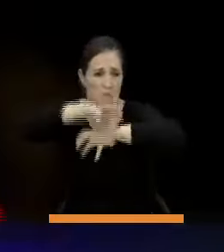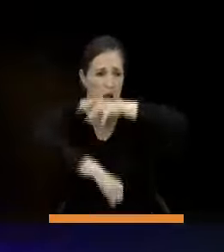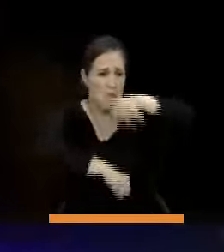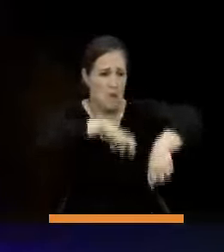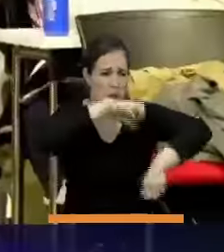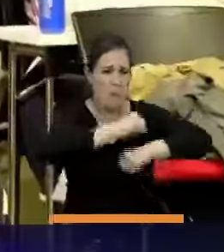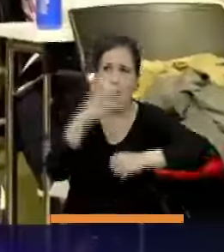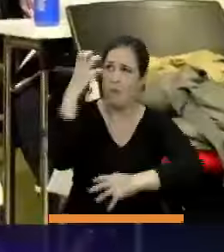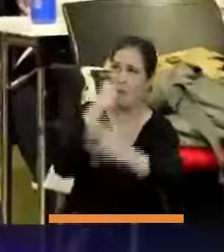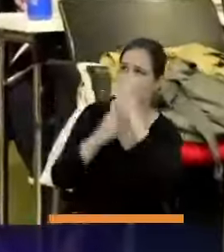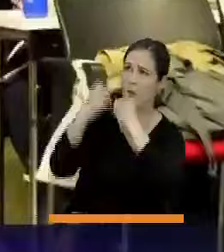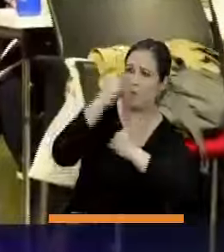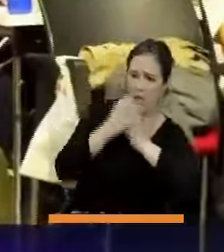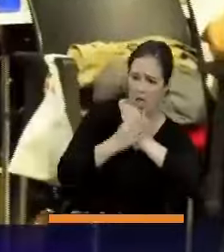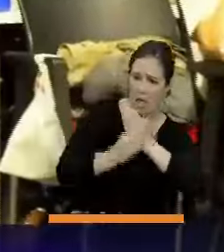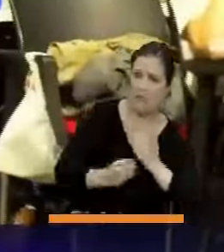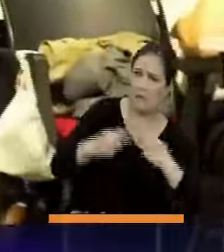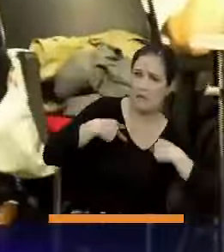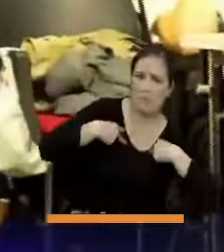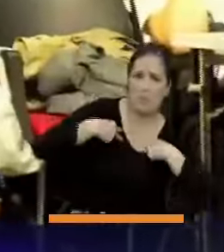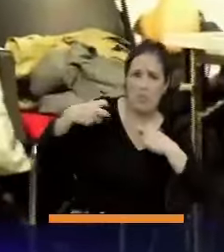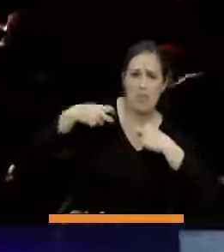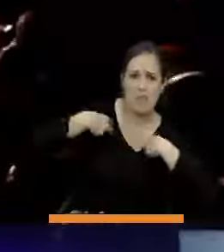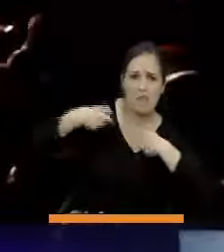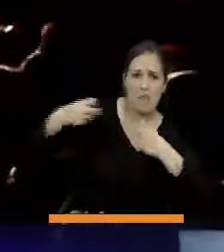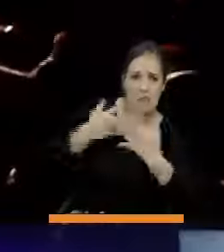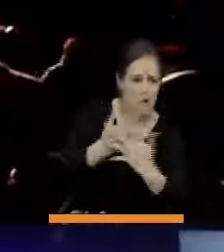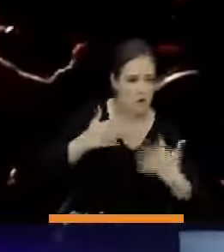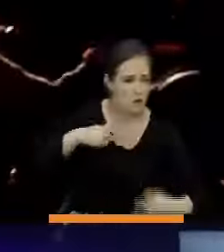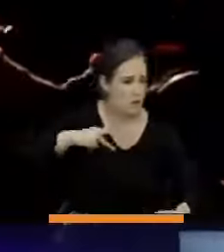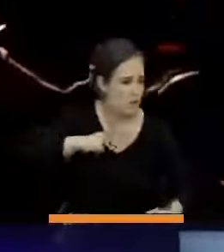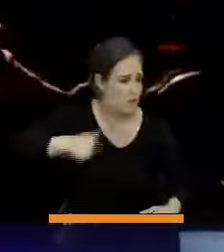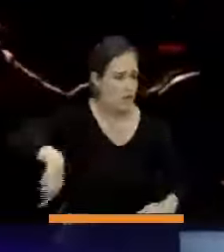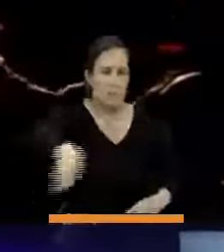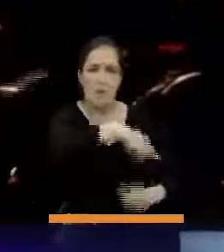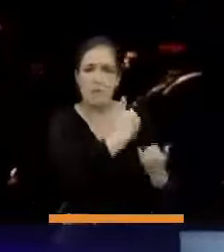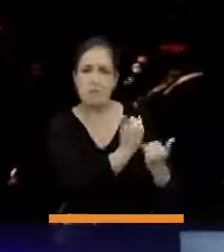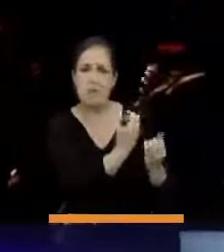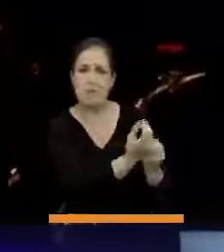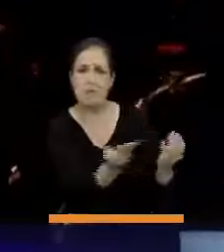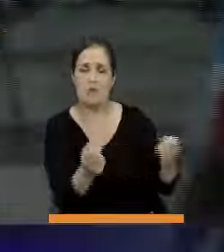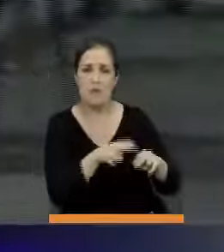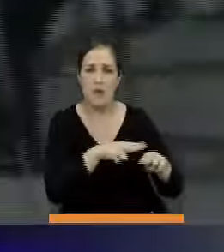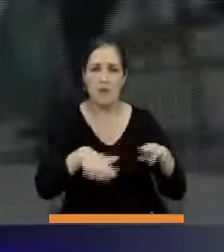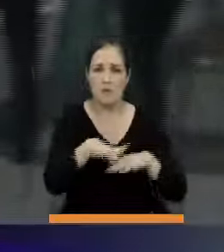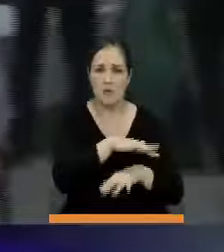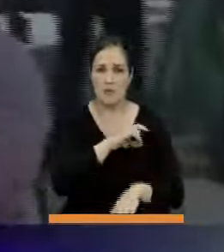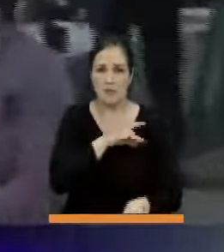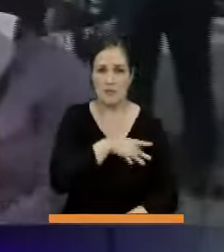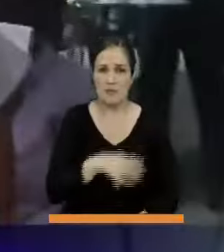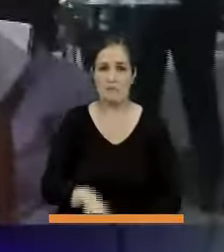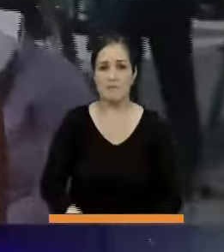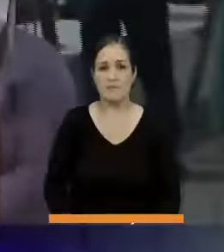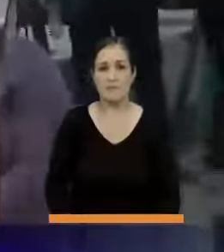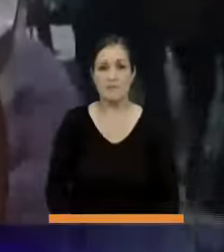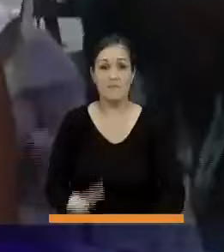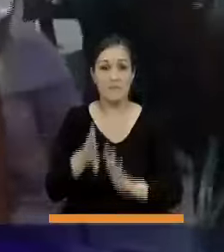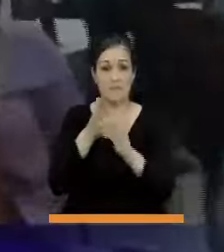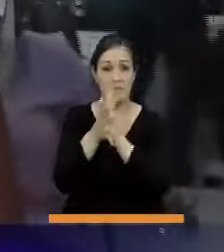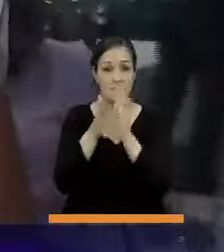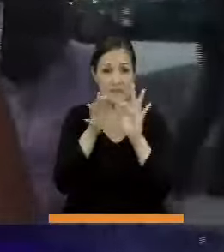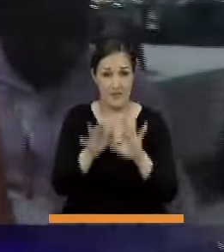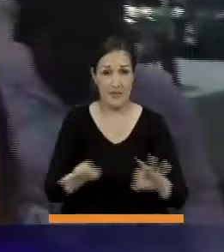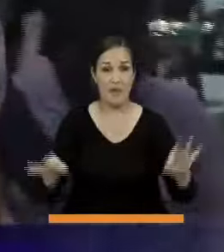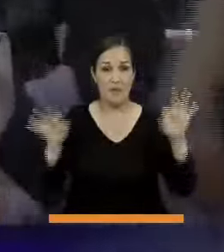comunidades indígenas, empobreciéndolos y quitando todos los recursos naturales que tenemos a nivel país. Con estos importantes mensajes